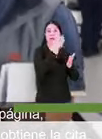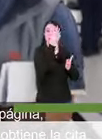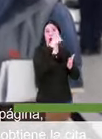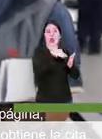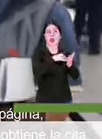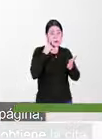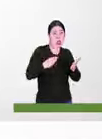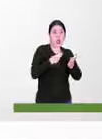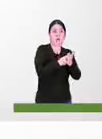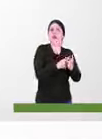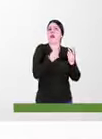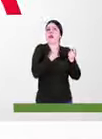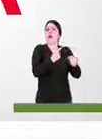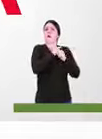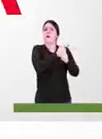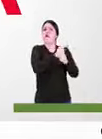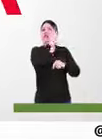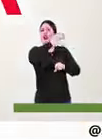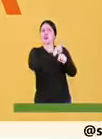5 minutos obtiene la cita.